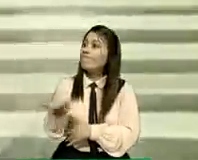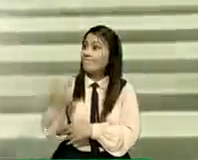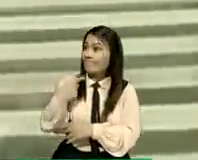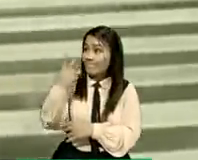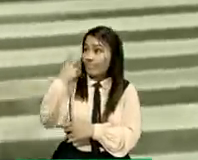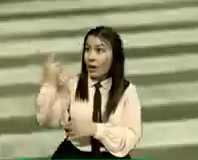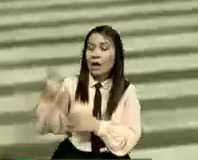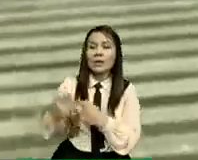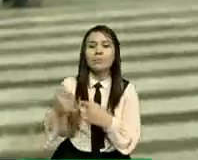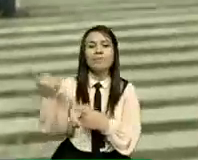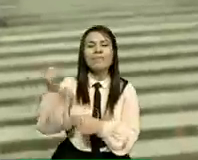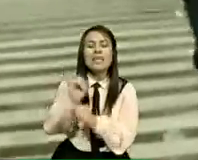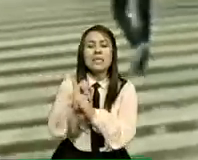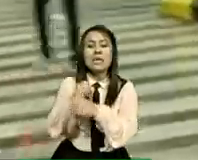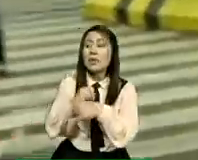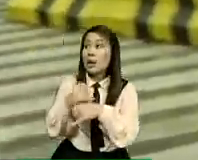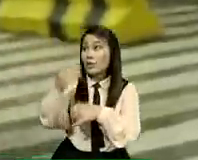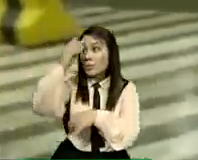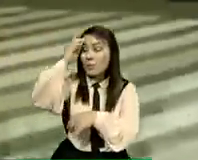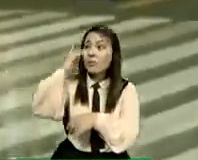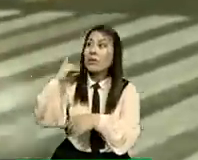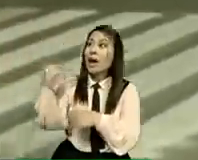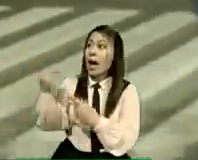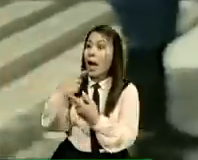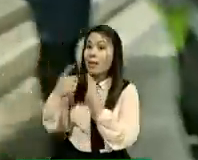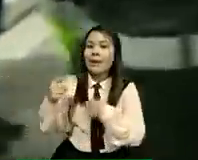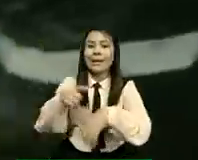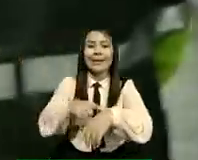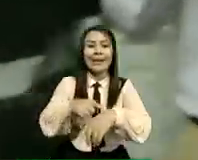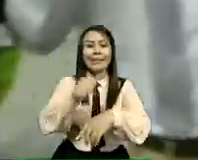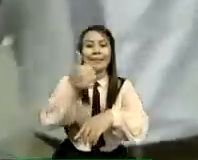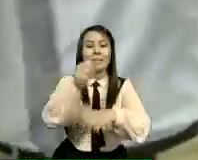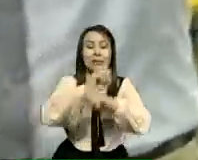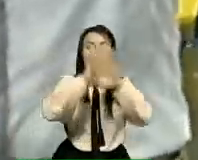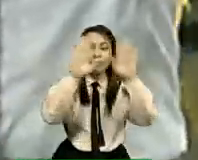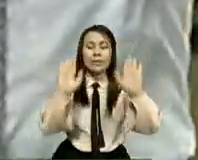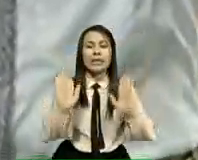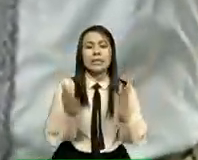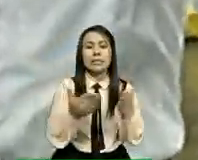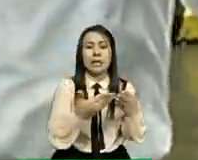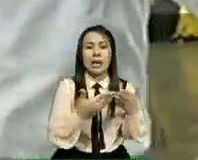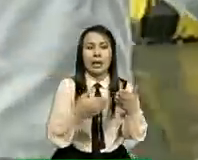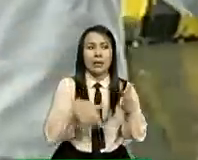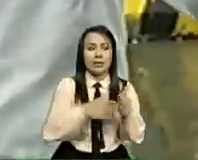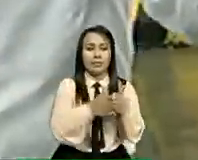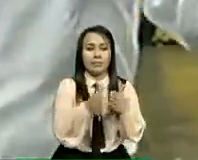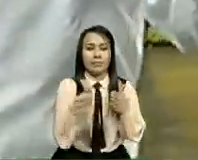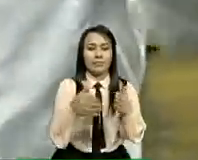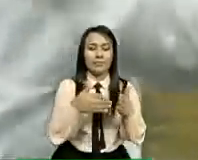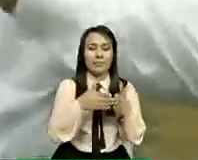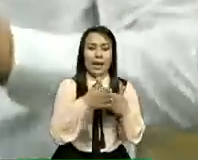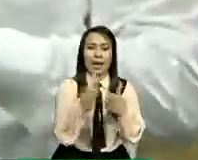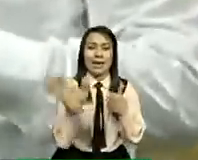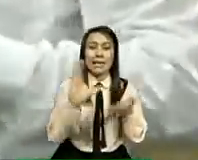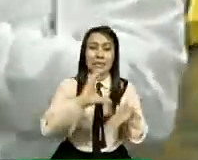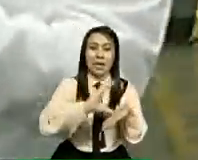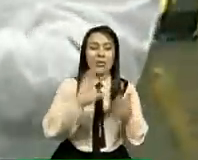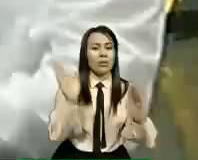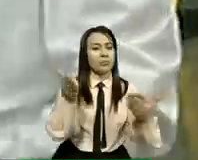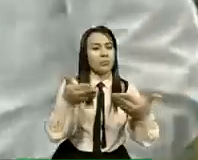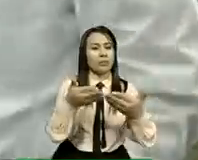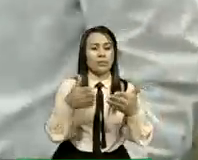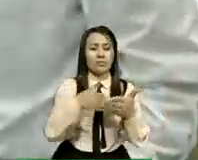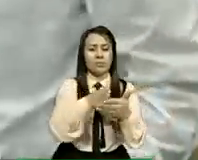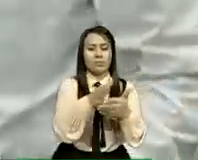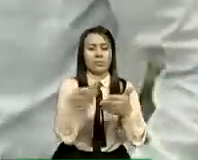Ingeniero, mandaron un boletín que a las 10 de la mañana van a cerrar un tramo de la calle Víctor Manuel Rendón por motivos del cambio de